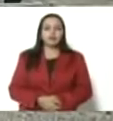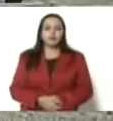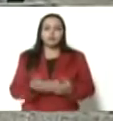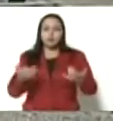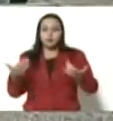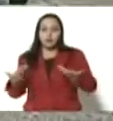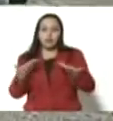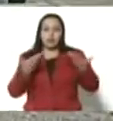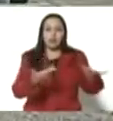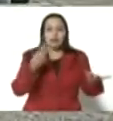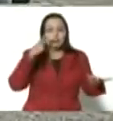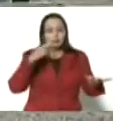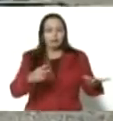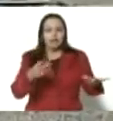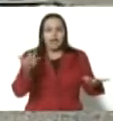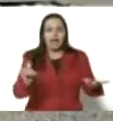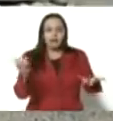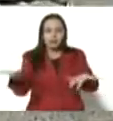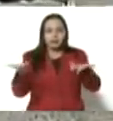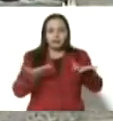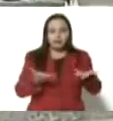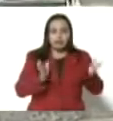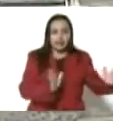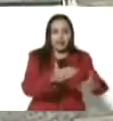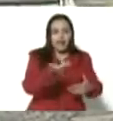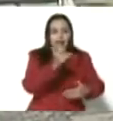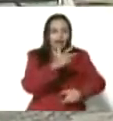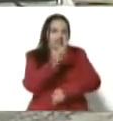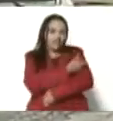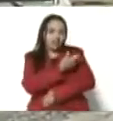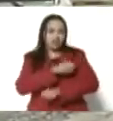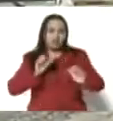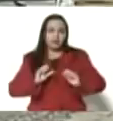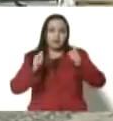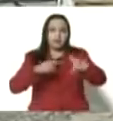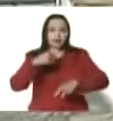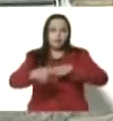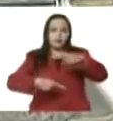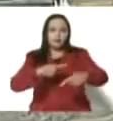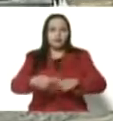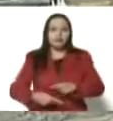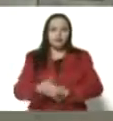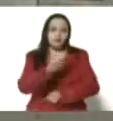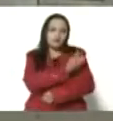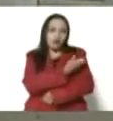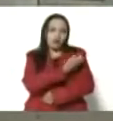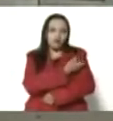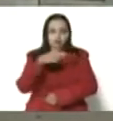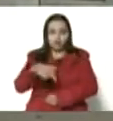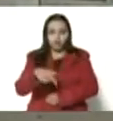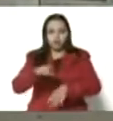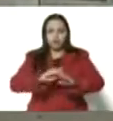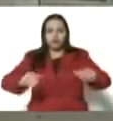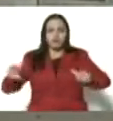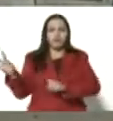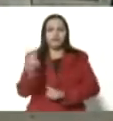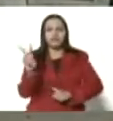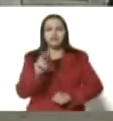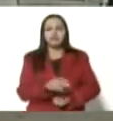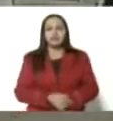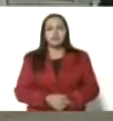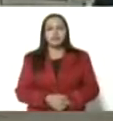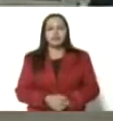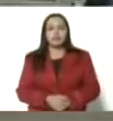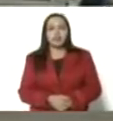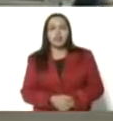estas cavas que contienen la vacuna para iniciar el proceso de vacunación acá en territorio venezolano. También decía